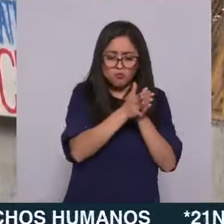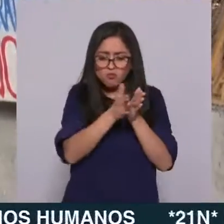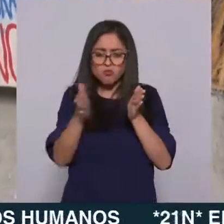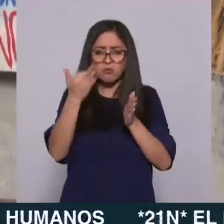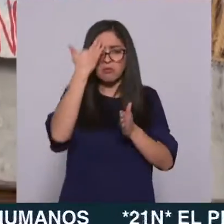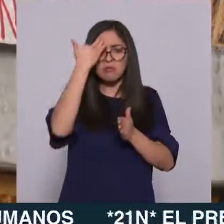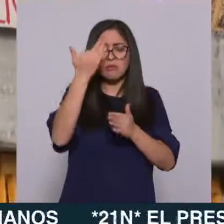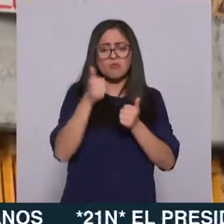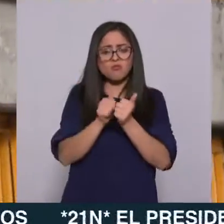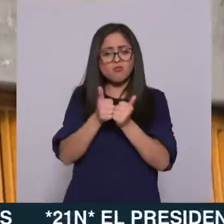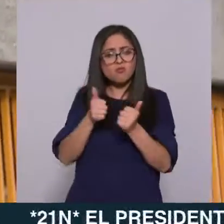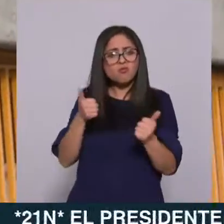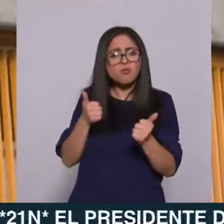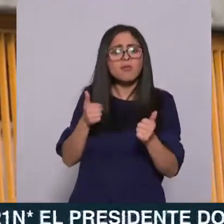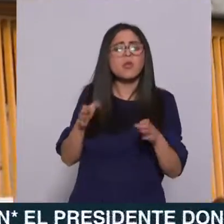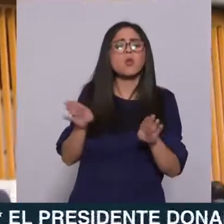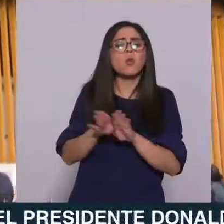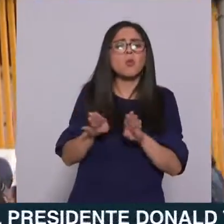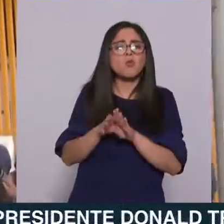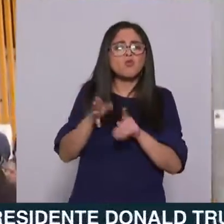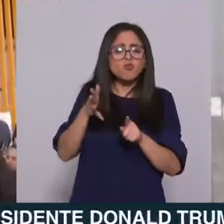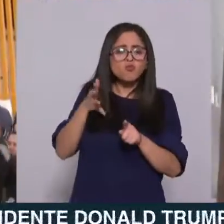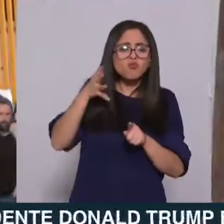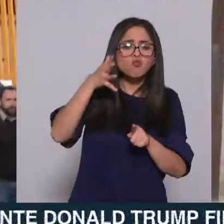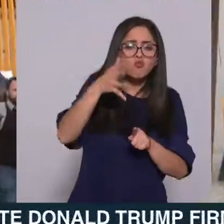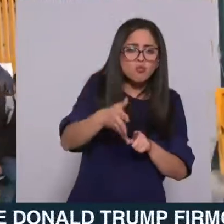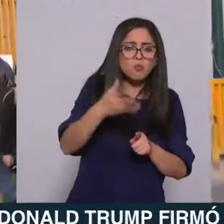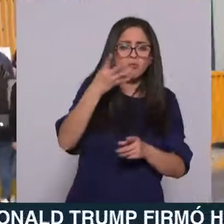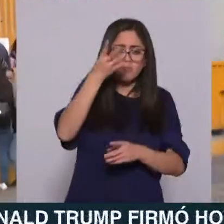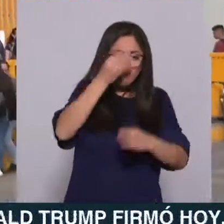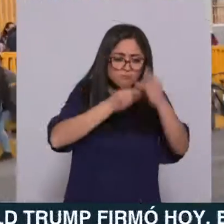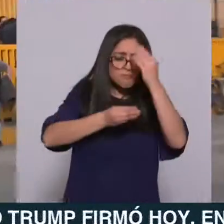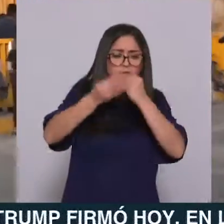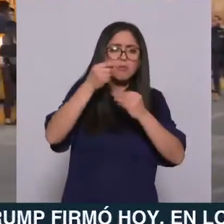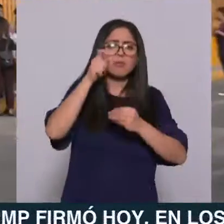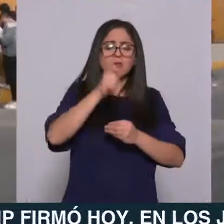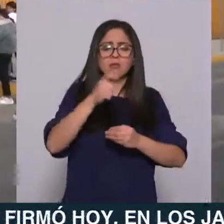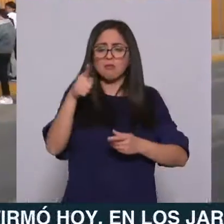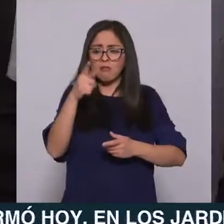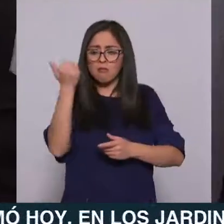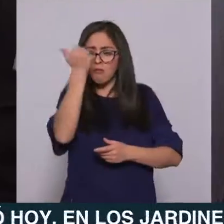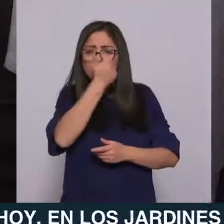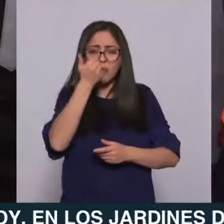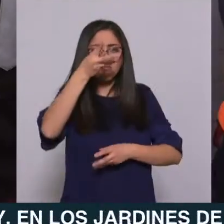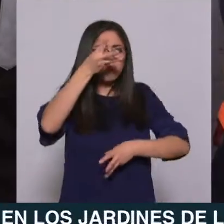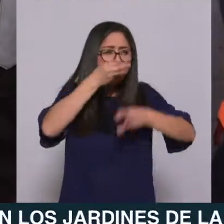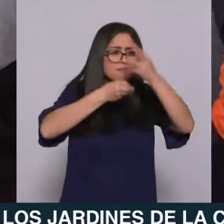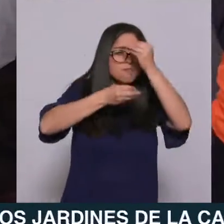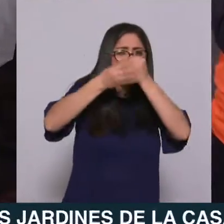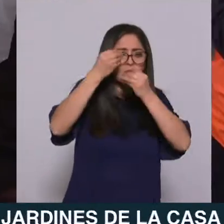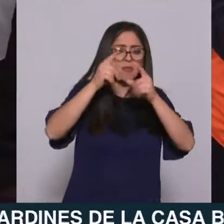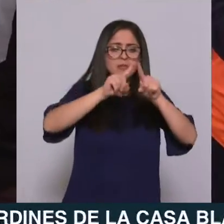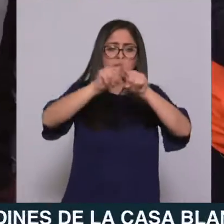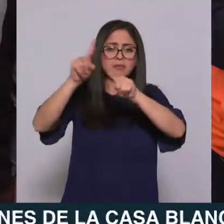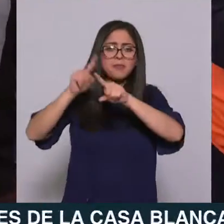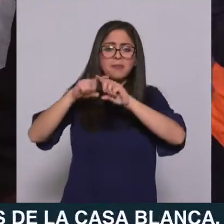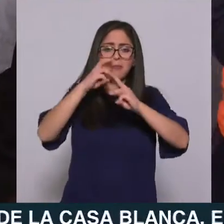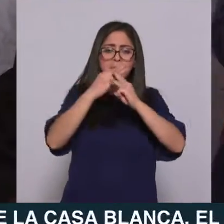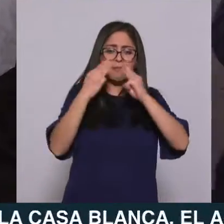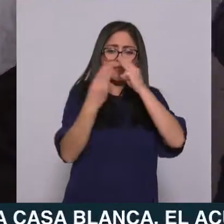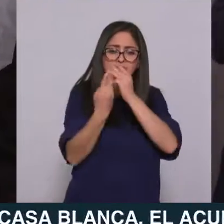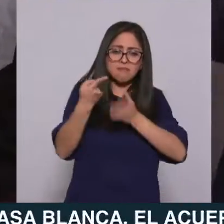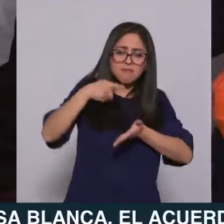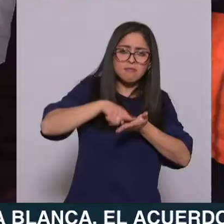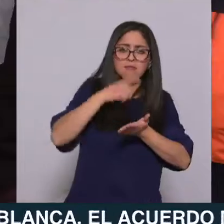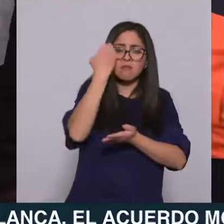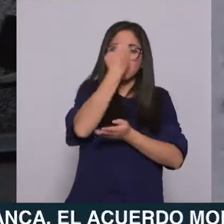llama, pues resarcirlo de alguna manera y que el proceso cognitivo de los estudiantes a través de las materias que están cursando no se